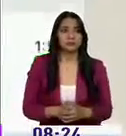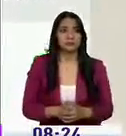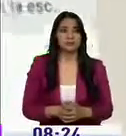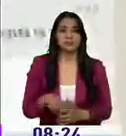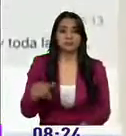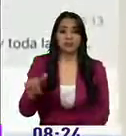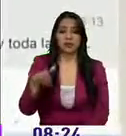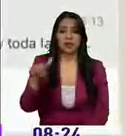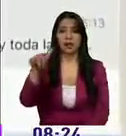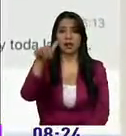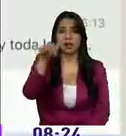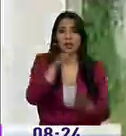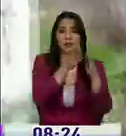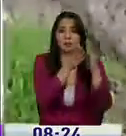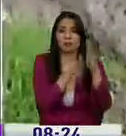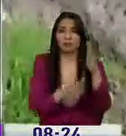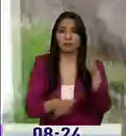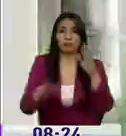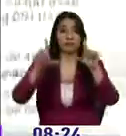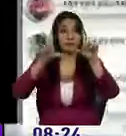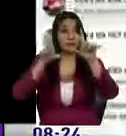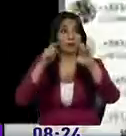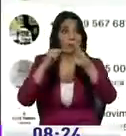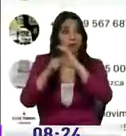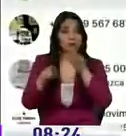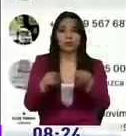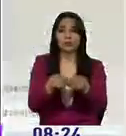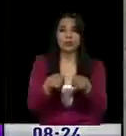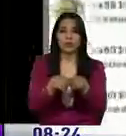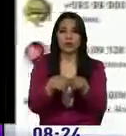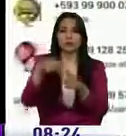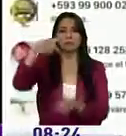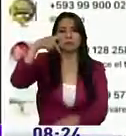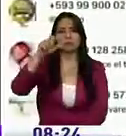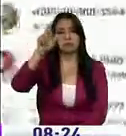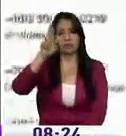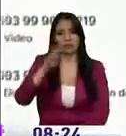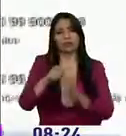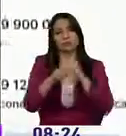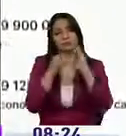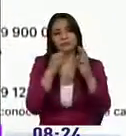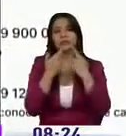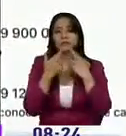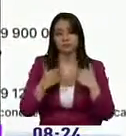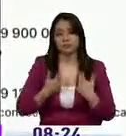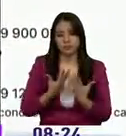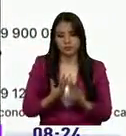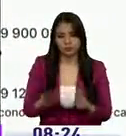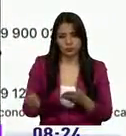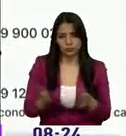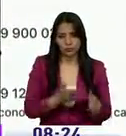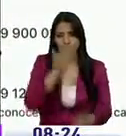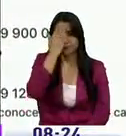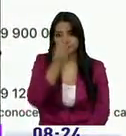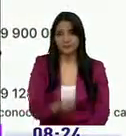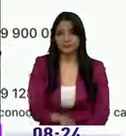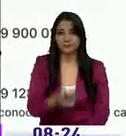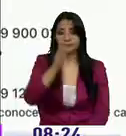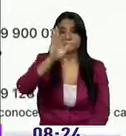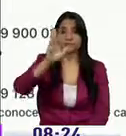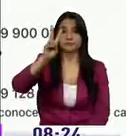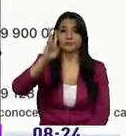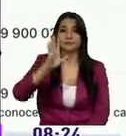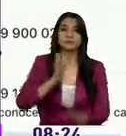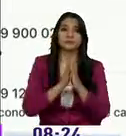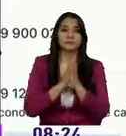del talud se va a caer. Bueno, ahí está mandando fotos. Seguramente Pedrito, que nos ve, ya nos dará alguna solución. Buenos días, señores de TVC. Les pido, por favor,